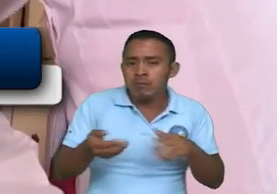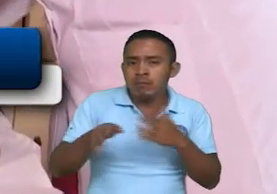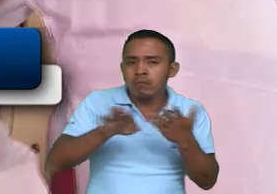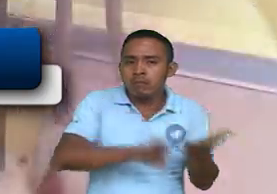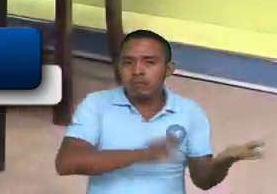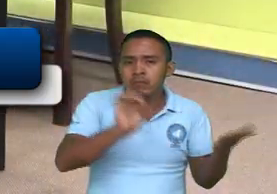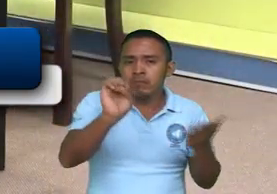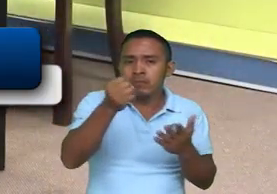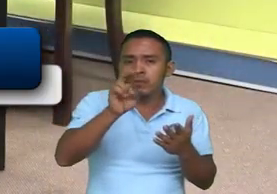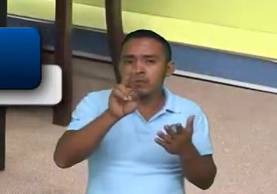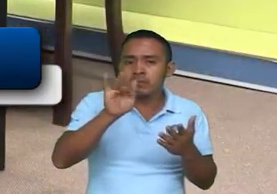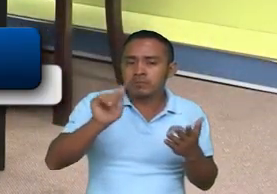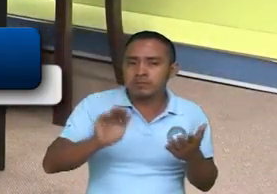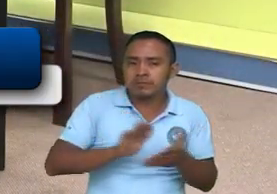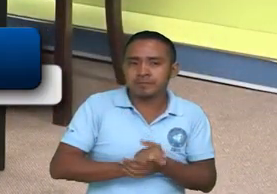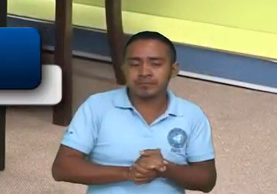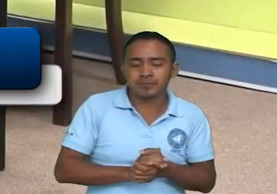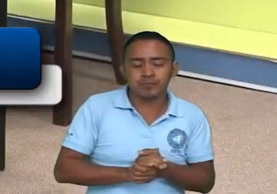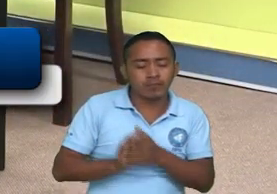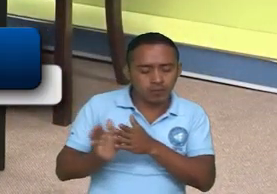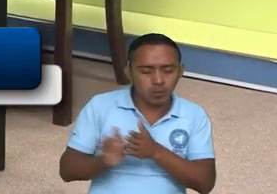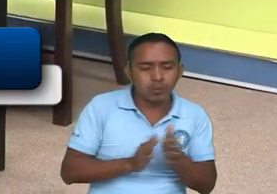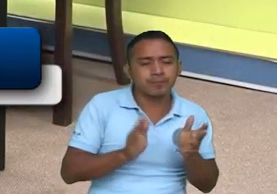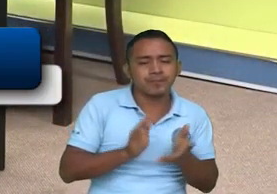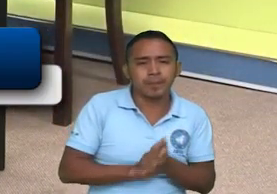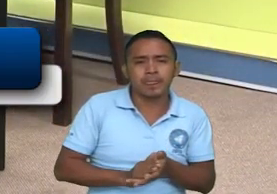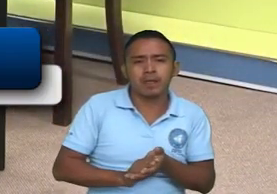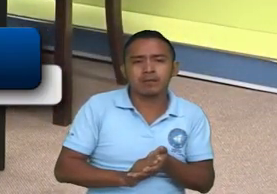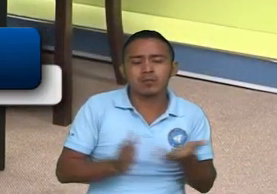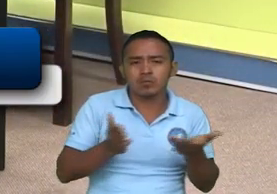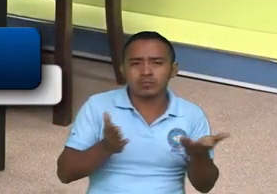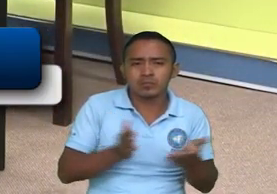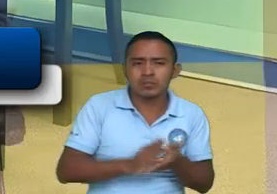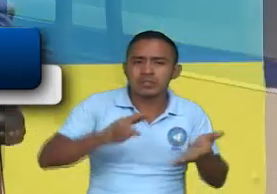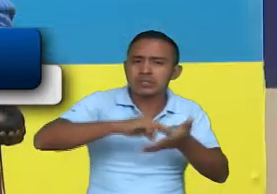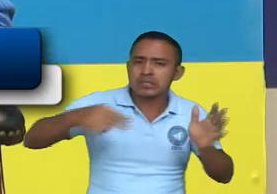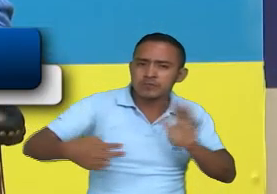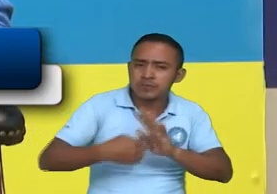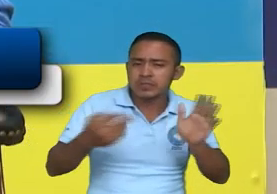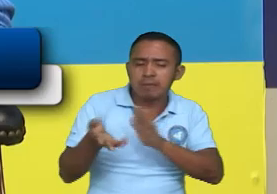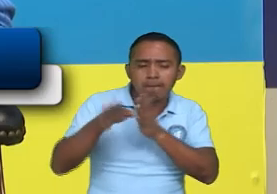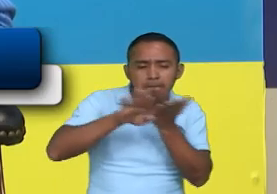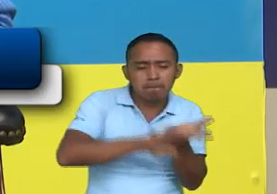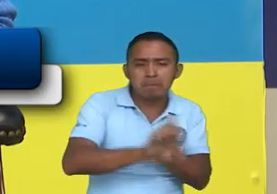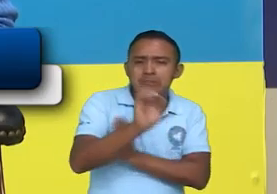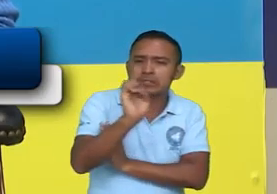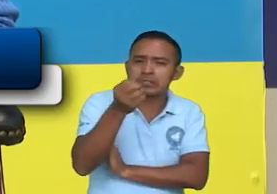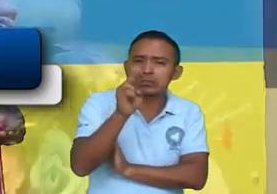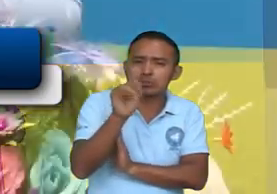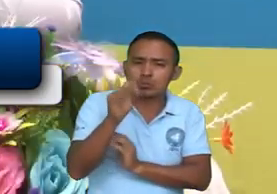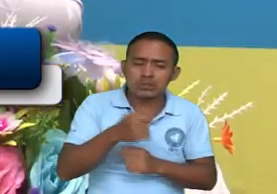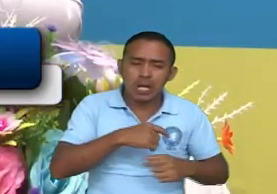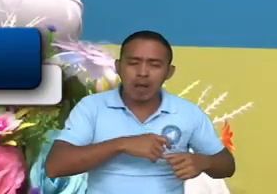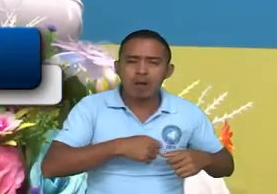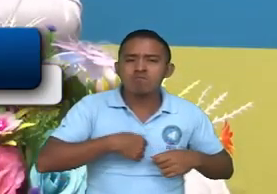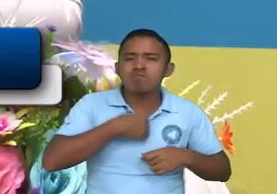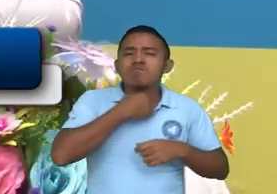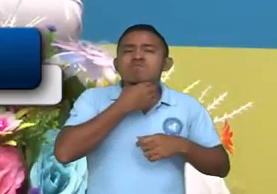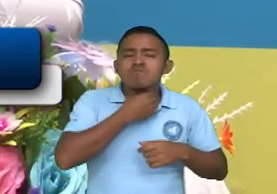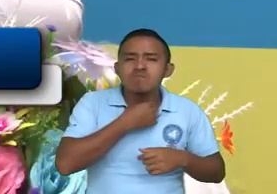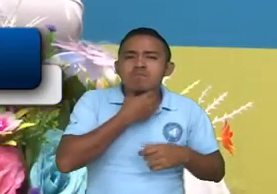como procesos infecciosos predominantemente, que hacen que estos niños tengan un incremento dentro de los factores de riesgo para